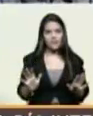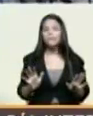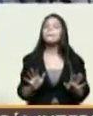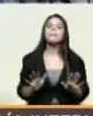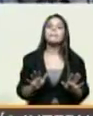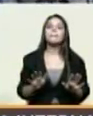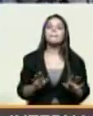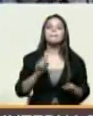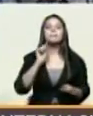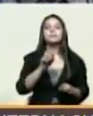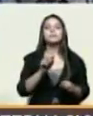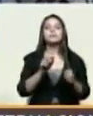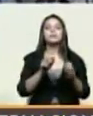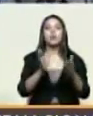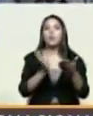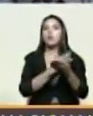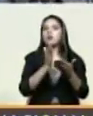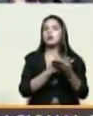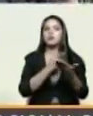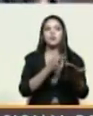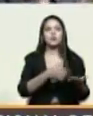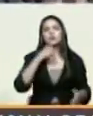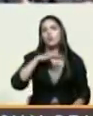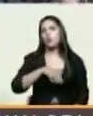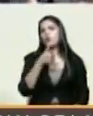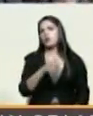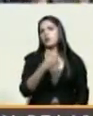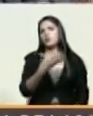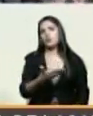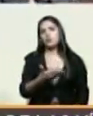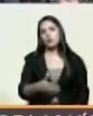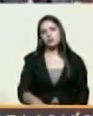ábralo donde usted quiera y es un libro abierto.